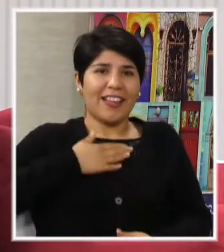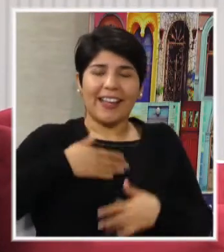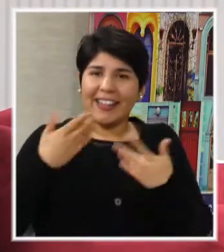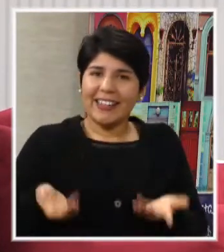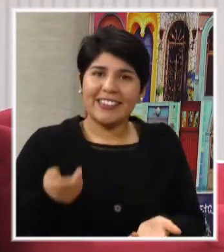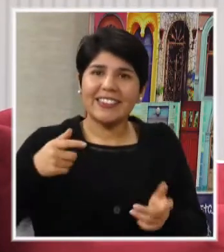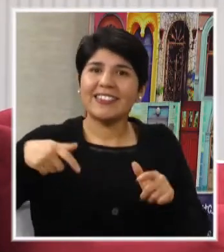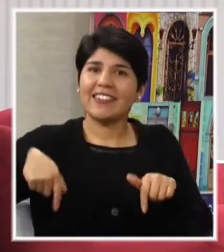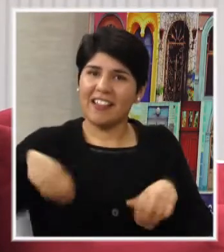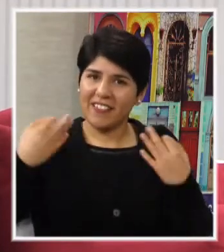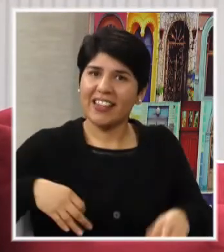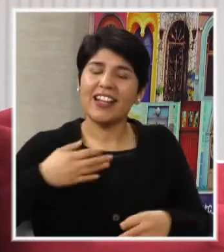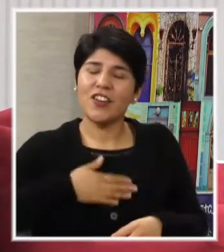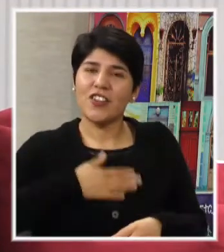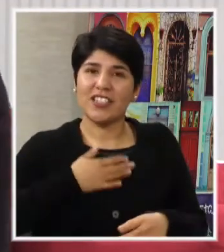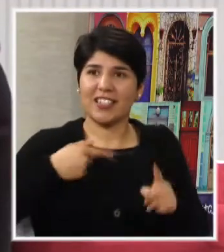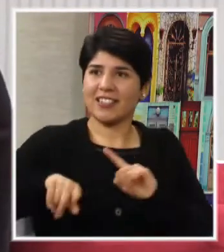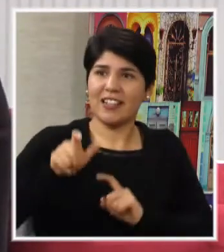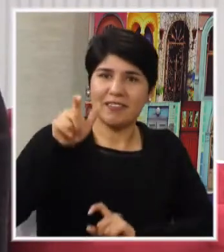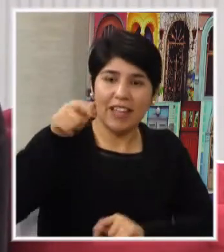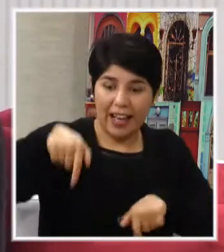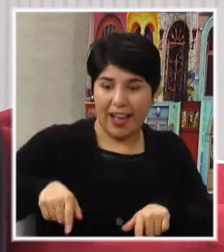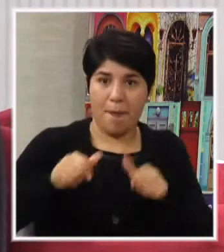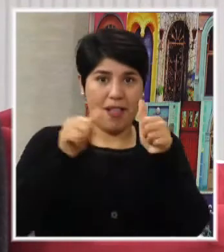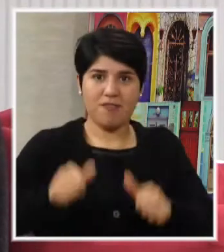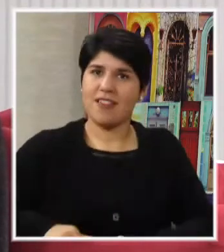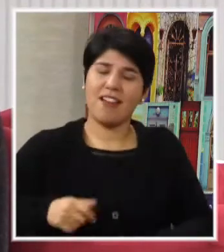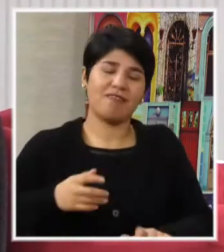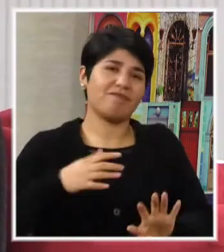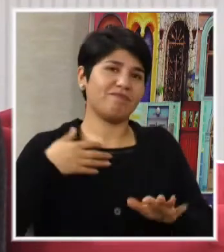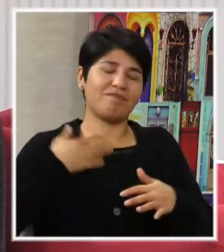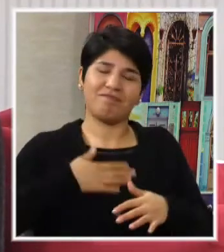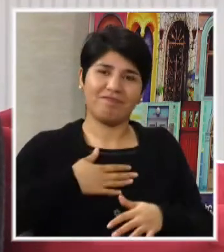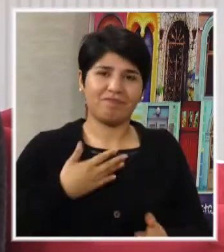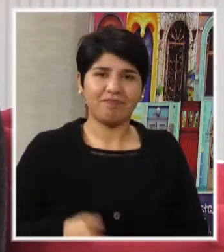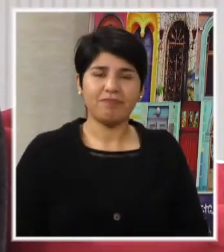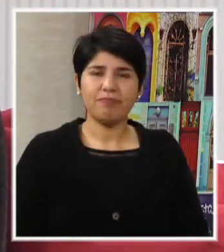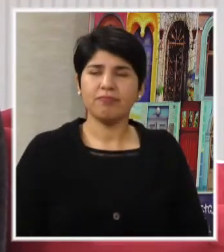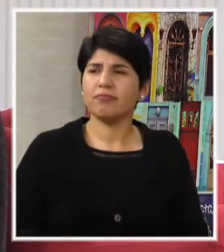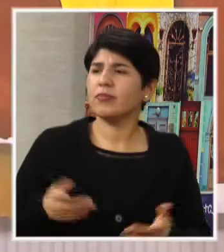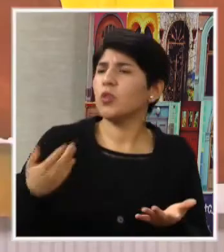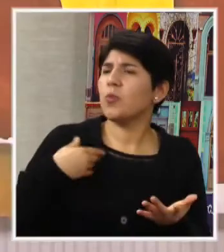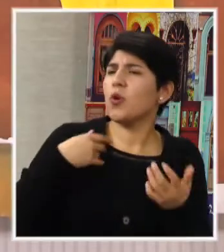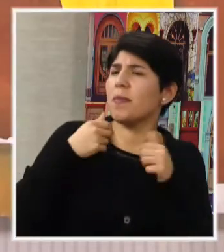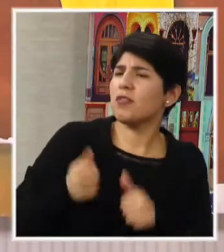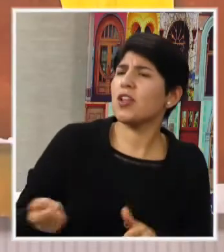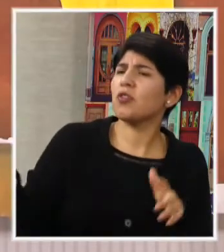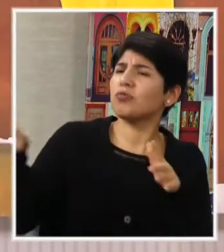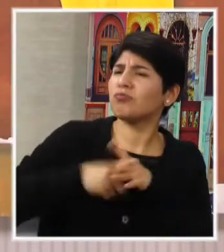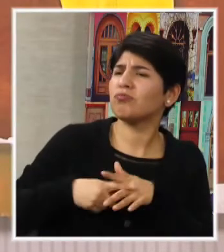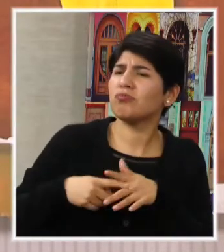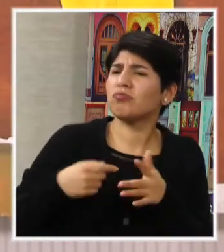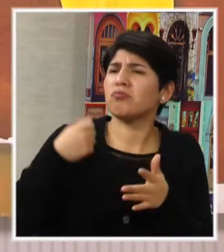la respuesta y de la respuesta de nuestra población mismo así como estamos en el maldonado inclusivo eliana en